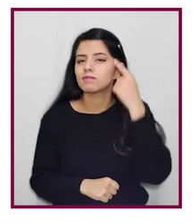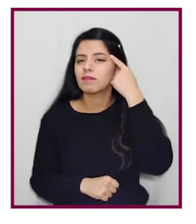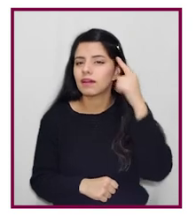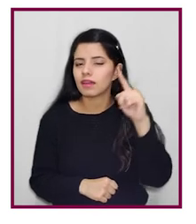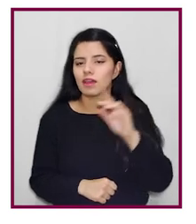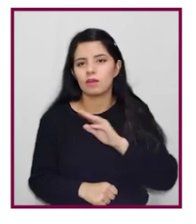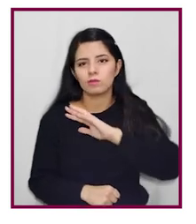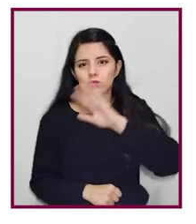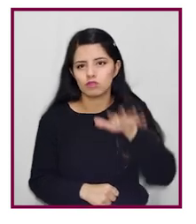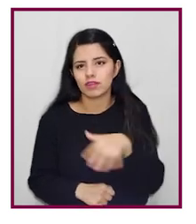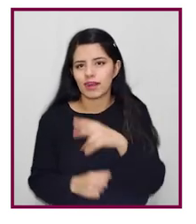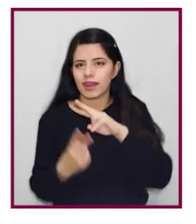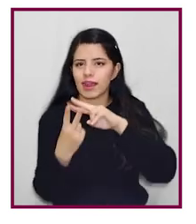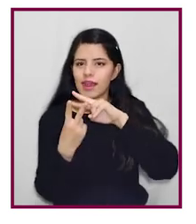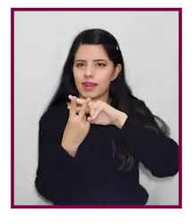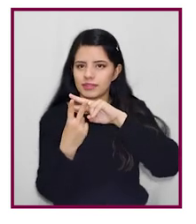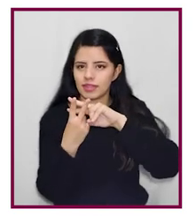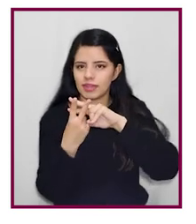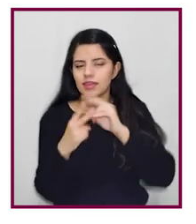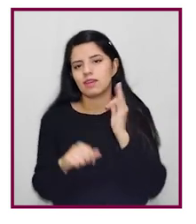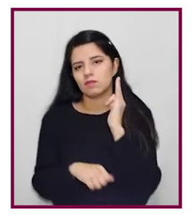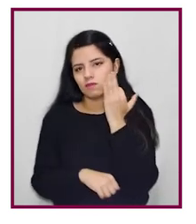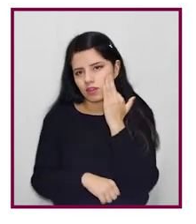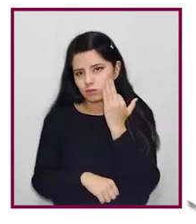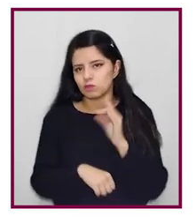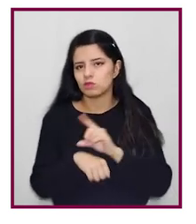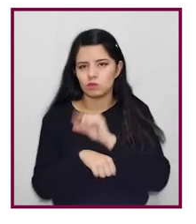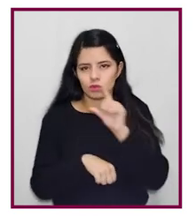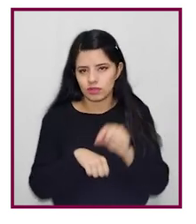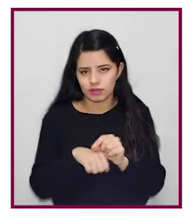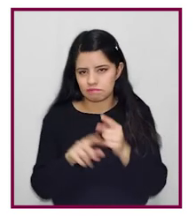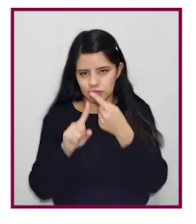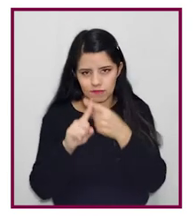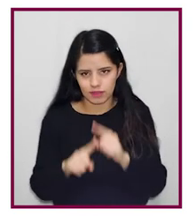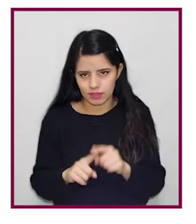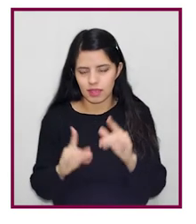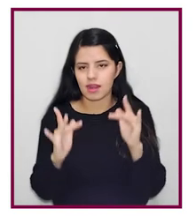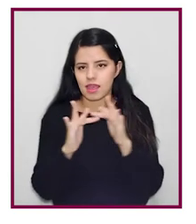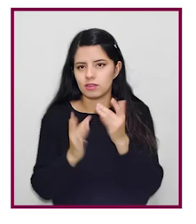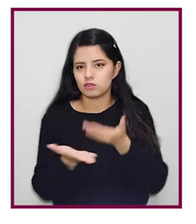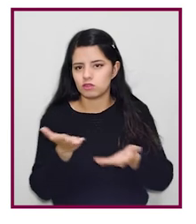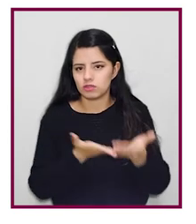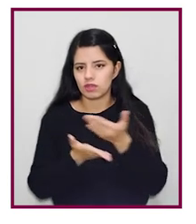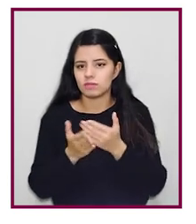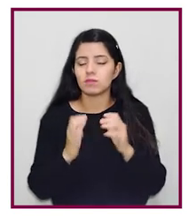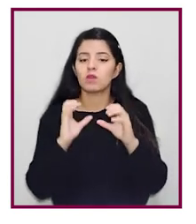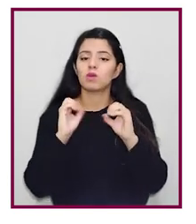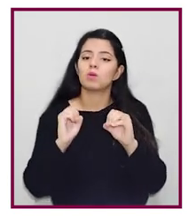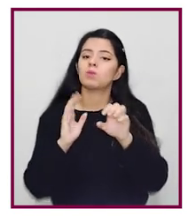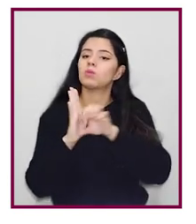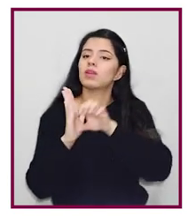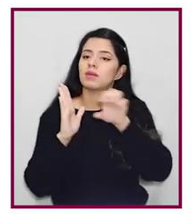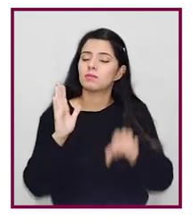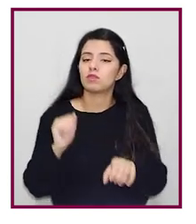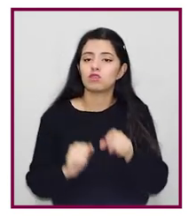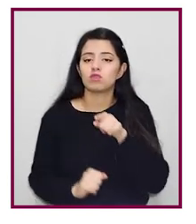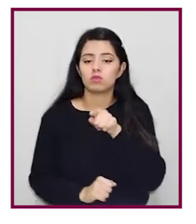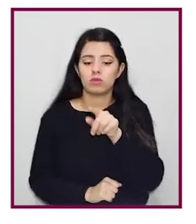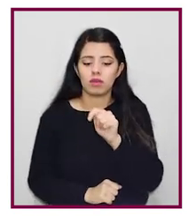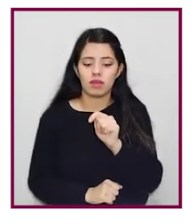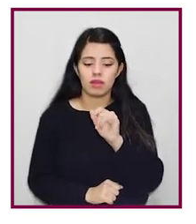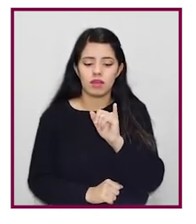hacer búsquedas de hashtags en redes sociales. Si pones, por ejemplo, entitled o en título, en